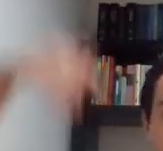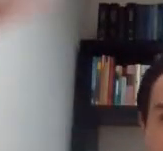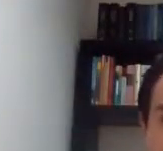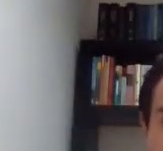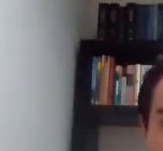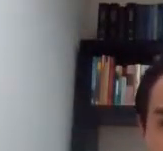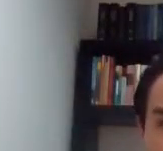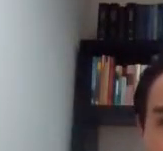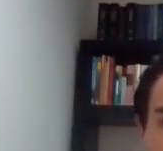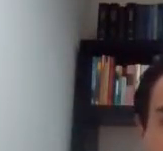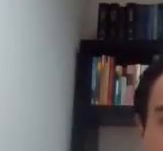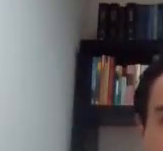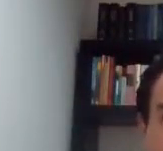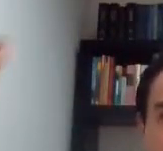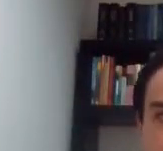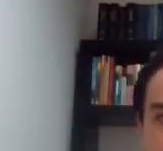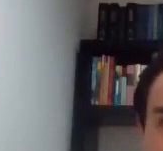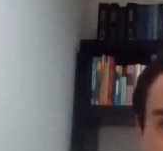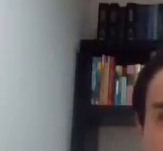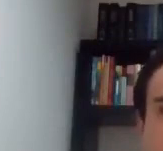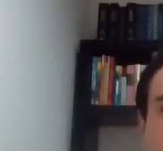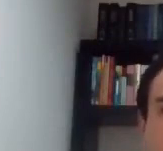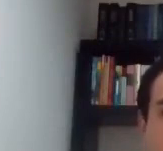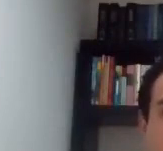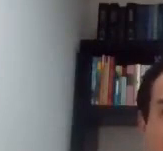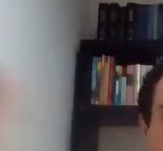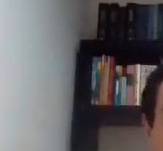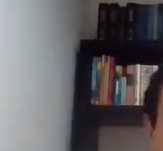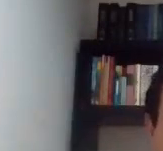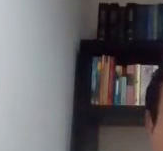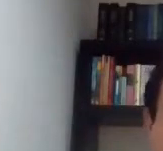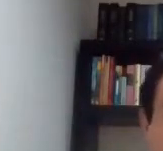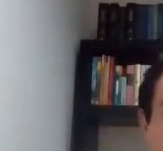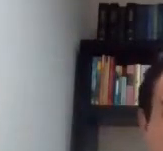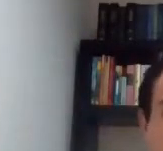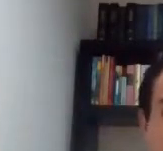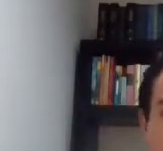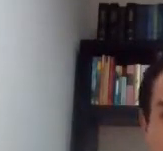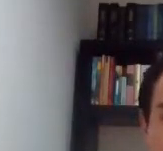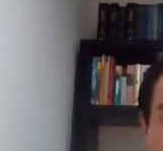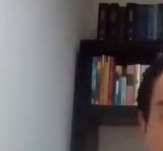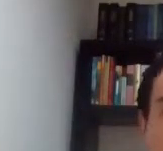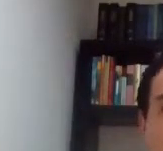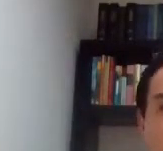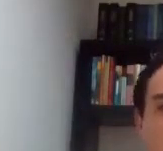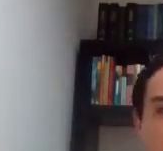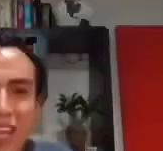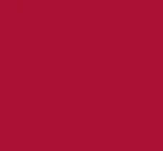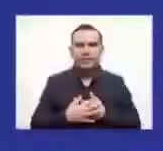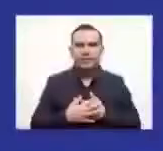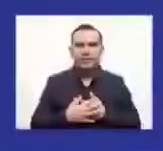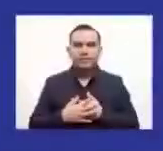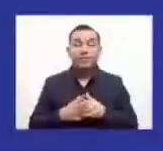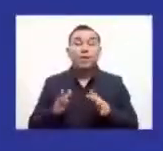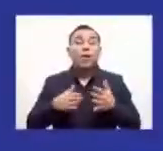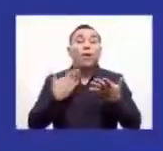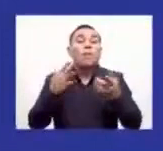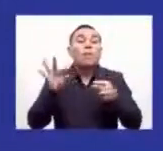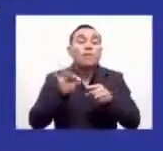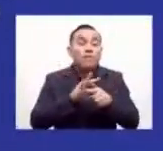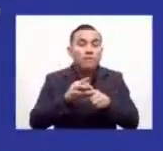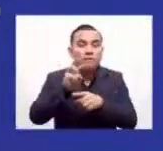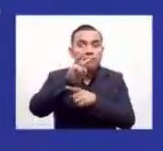anuncia esta medida en una comunidad en Miami, en inglés, antes de que los salvadoreños estuvieran enterados, tuitea en